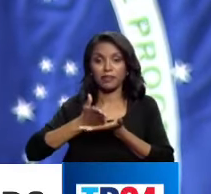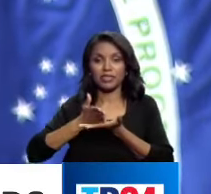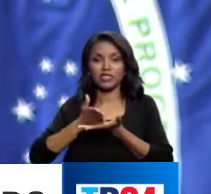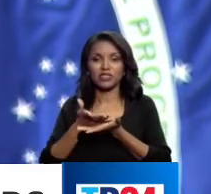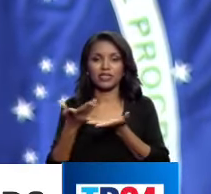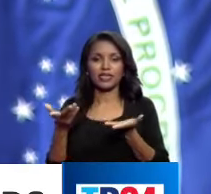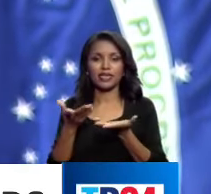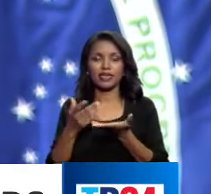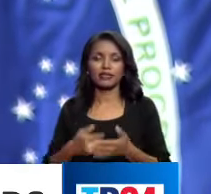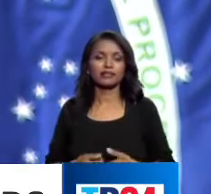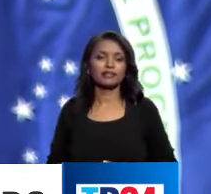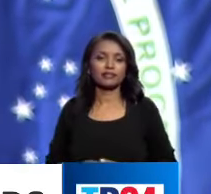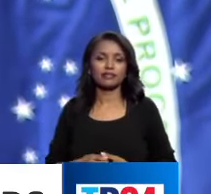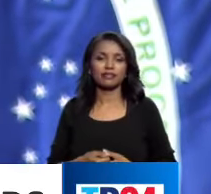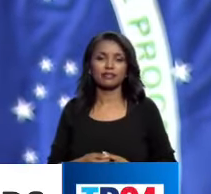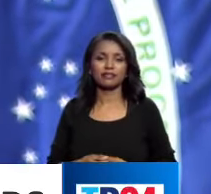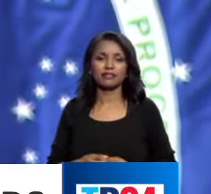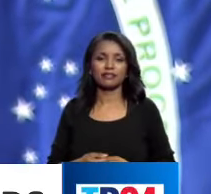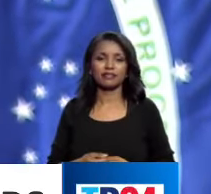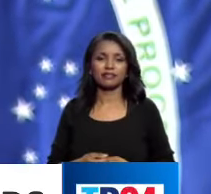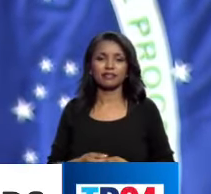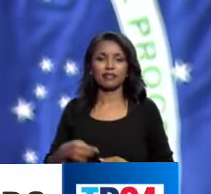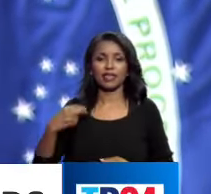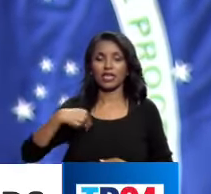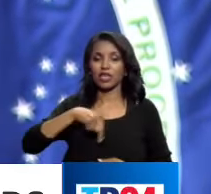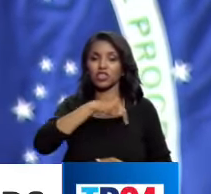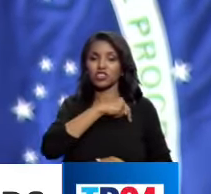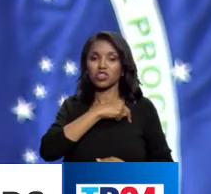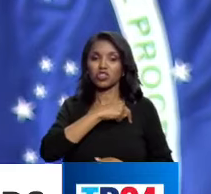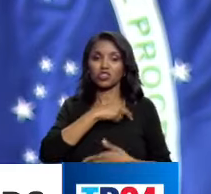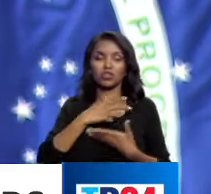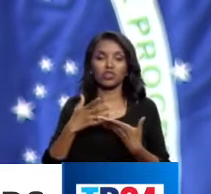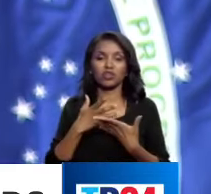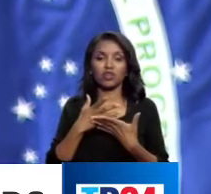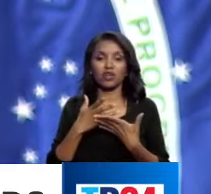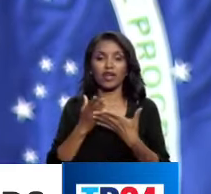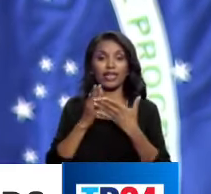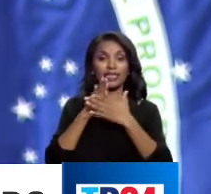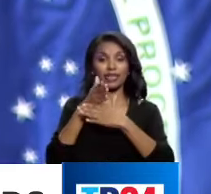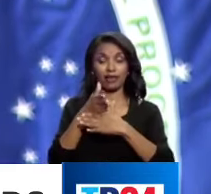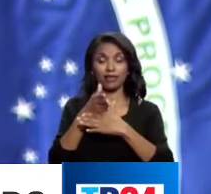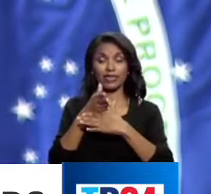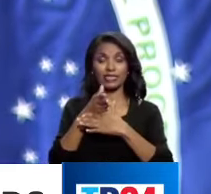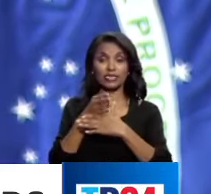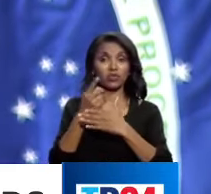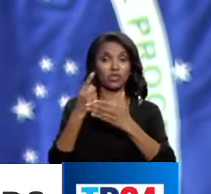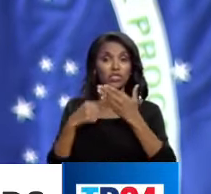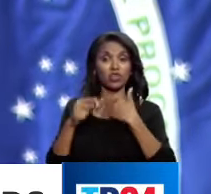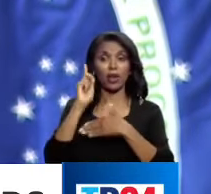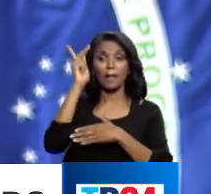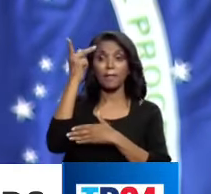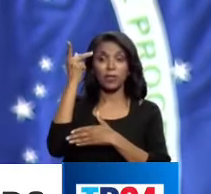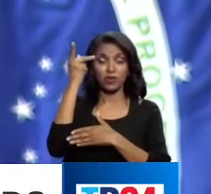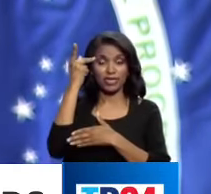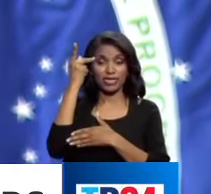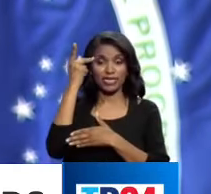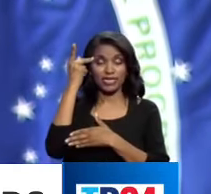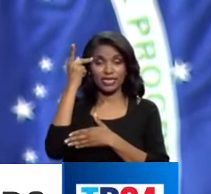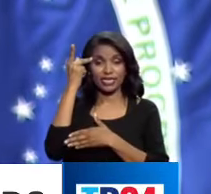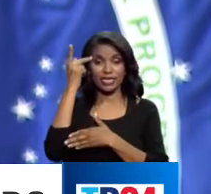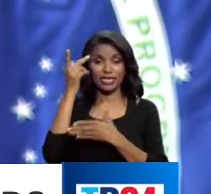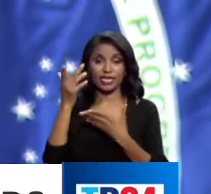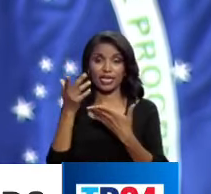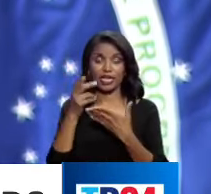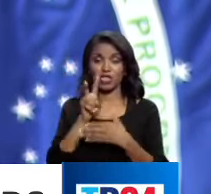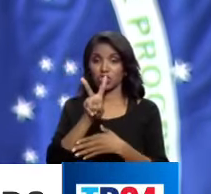es inclaudicable de que nosotros vamos a hacer a través de una sola política de Estado,